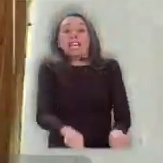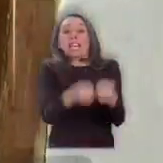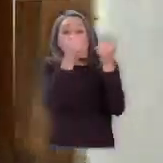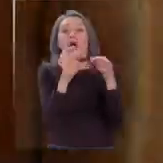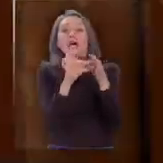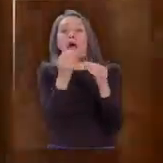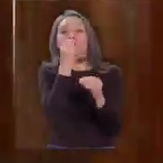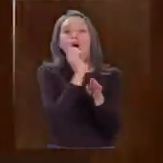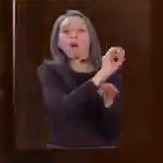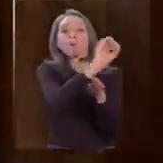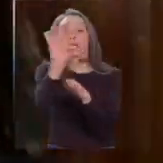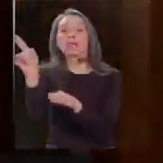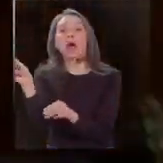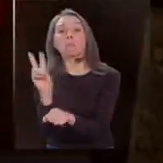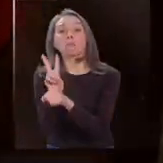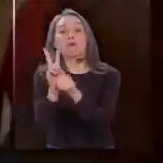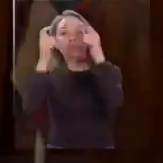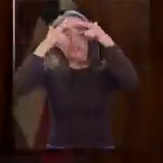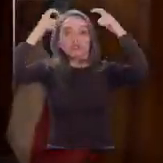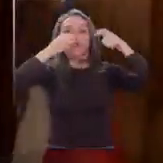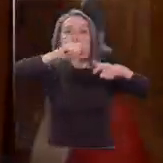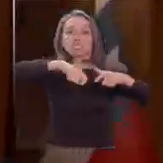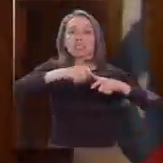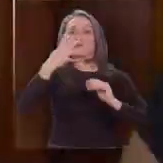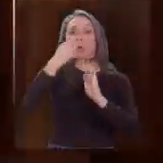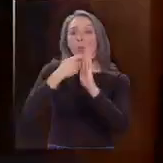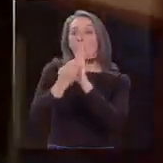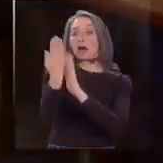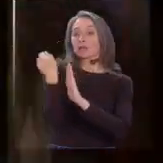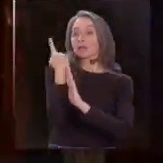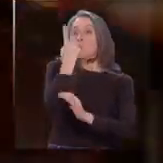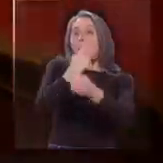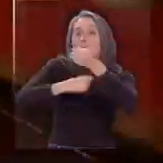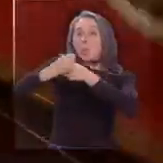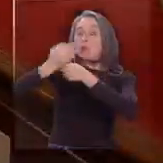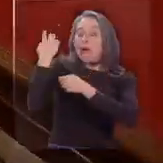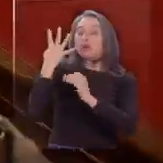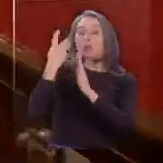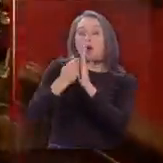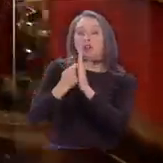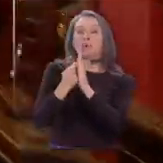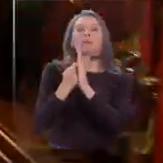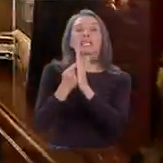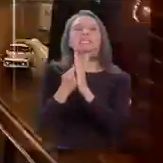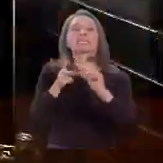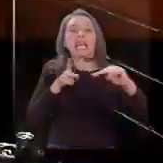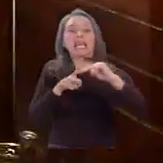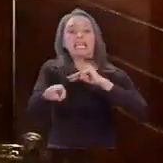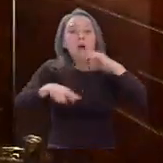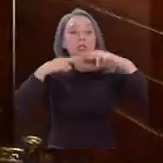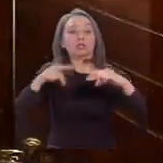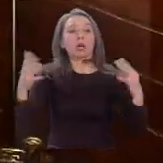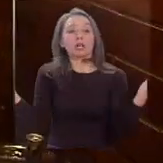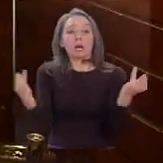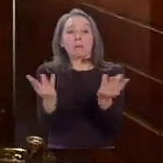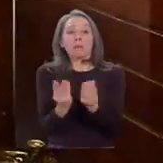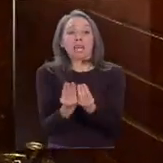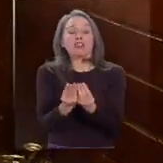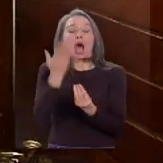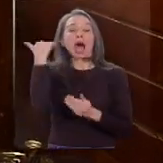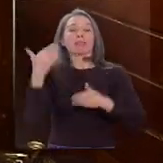gastronomía. Hace un año y cuatro meses abrió este local. Ahora estamos funcionando a un cuarto de lo que era, con puro